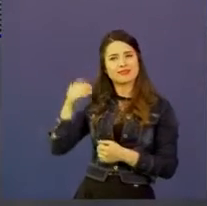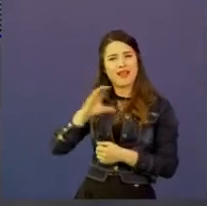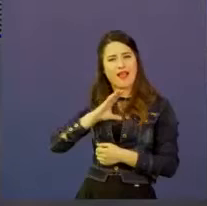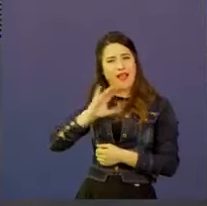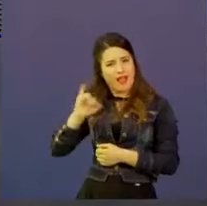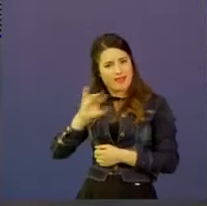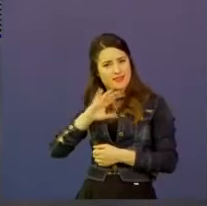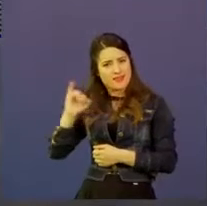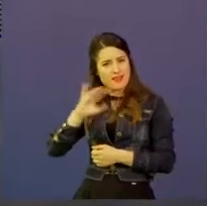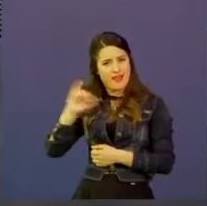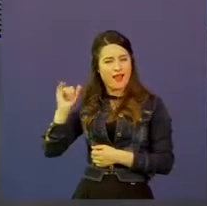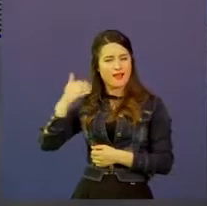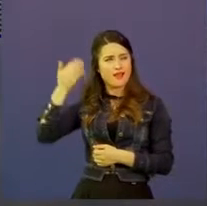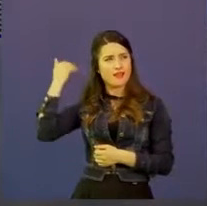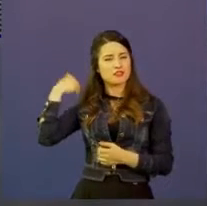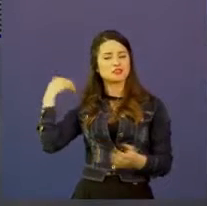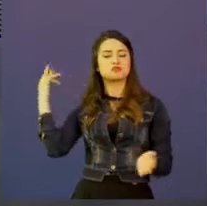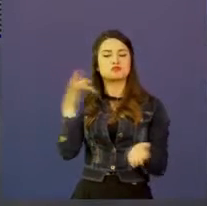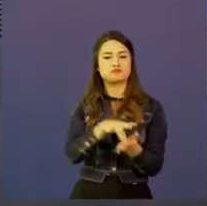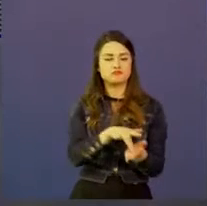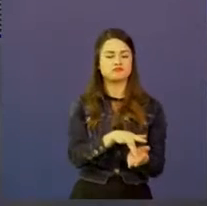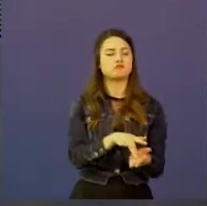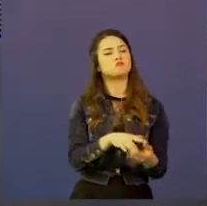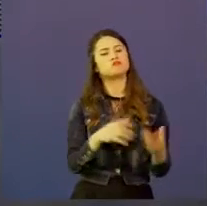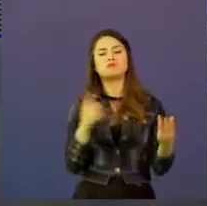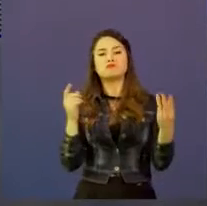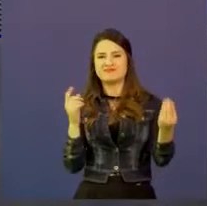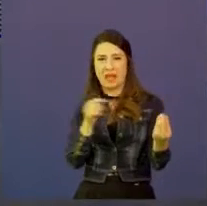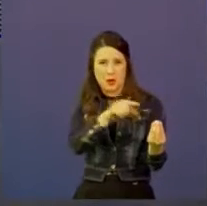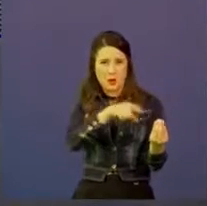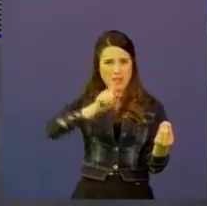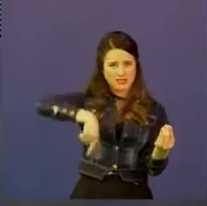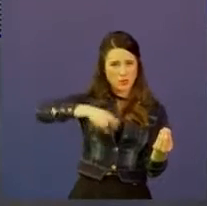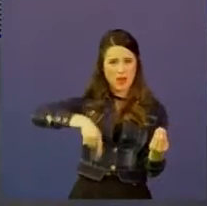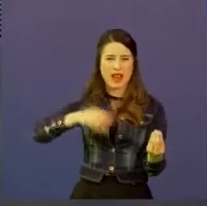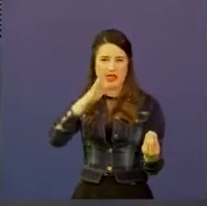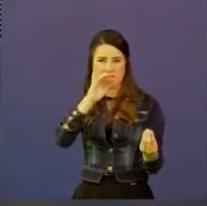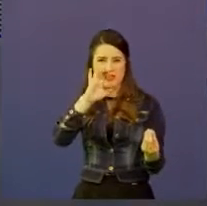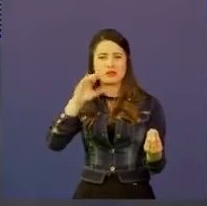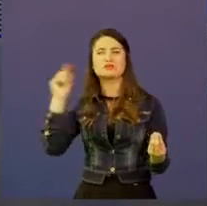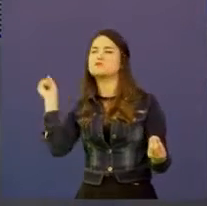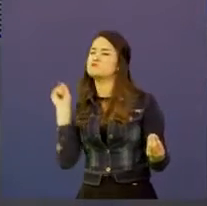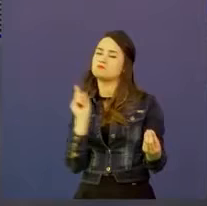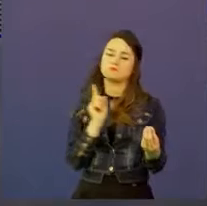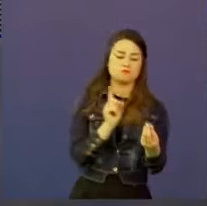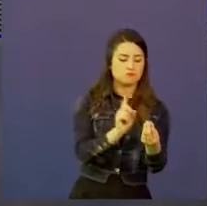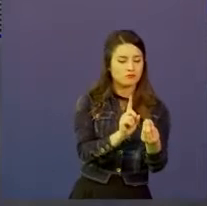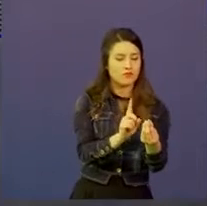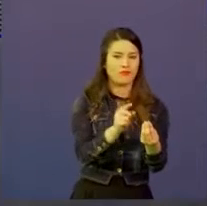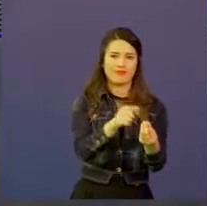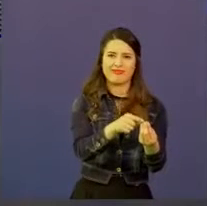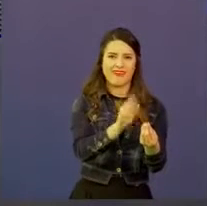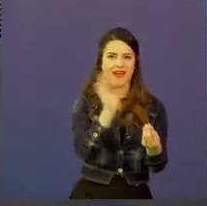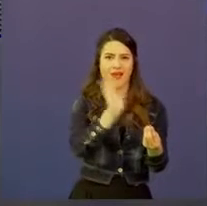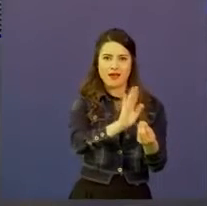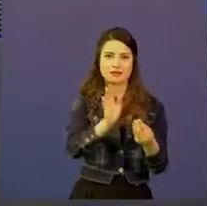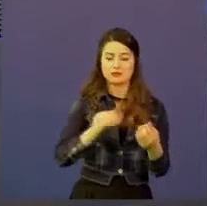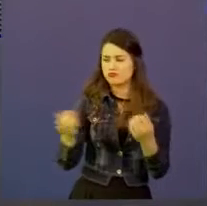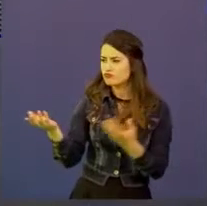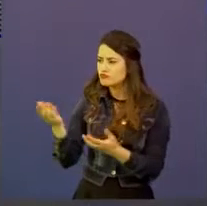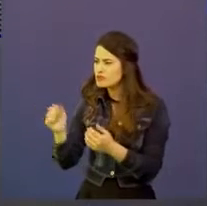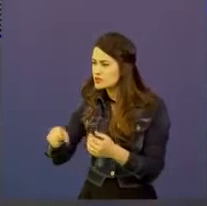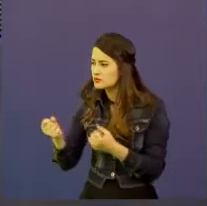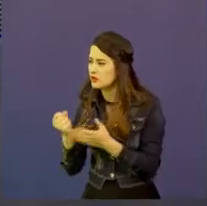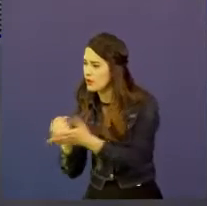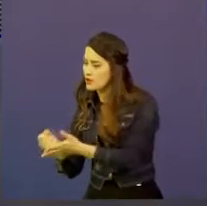hace unos meses, donde esa escuela TIC lo que hace es ayudarse entre ellos mismos porque tienen un